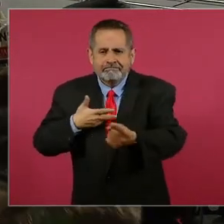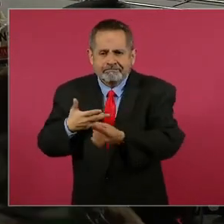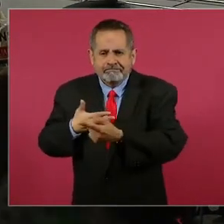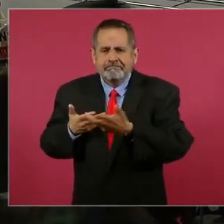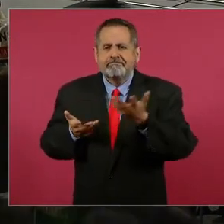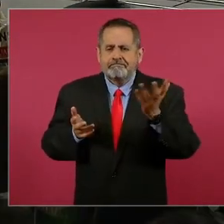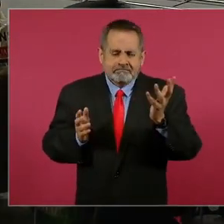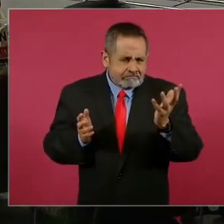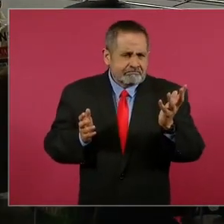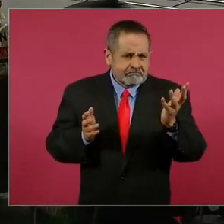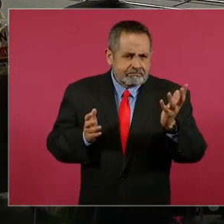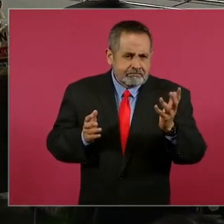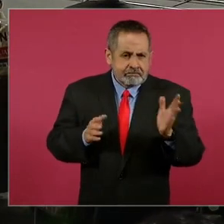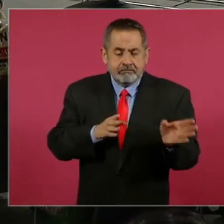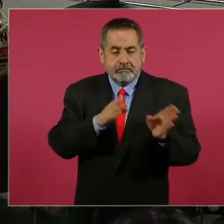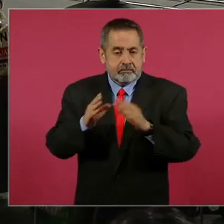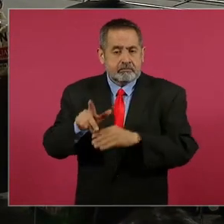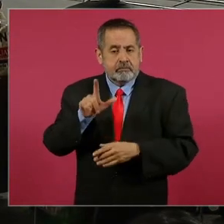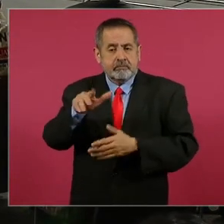Estos